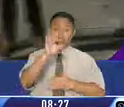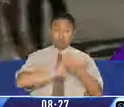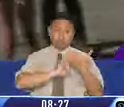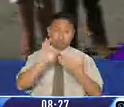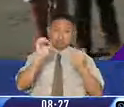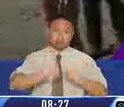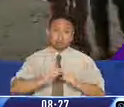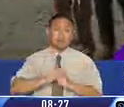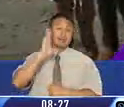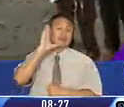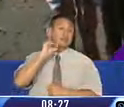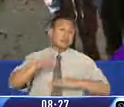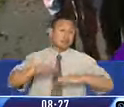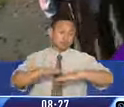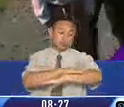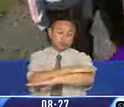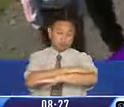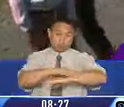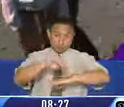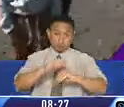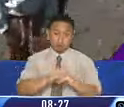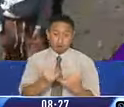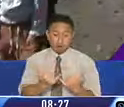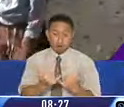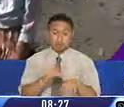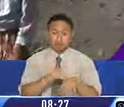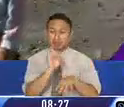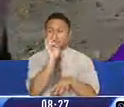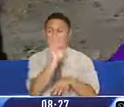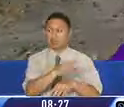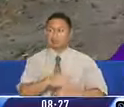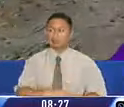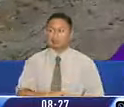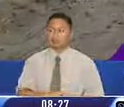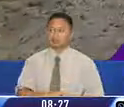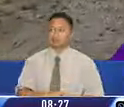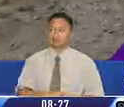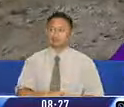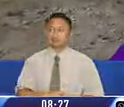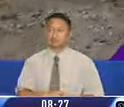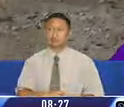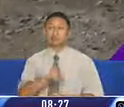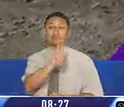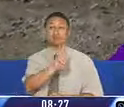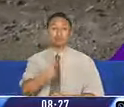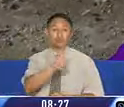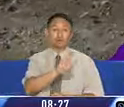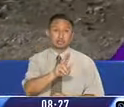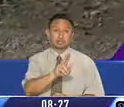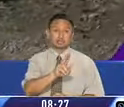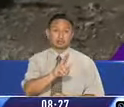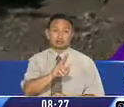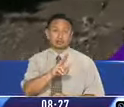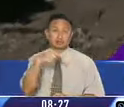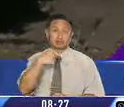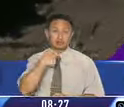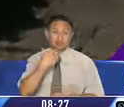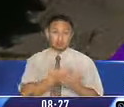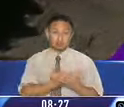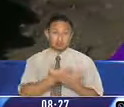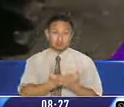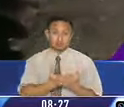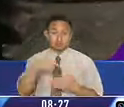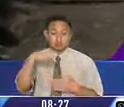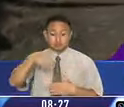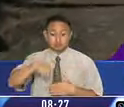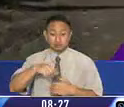se dio las espaldas, compañeros. Miren, ahora es el día viernes, nosotros tenemos que agradecer a la parte industrial,